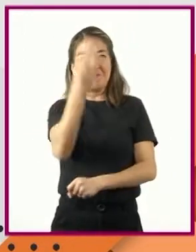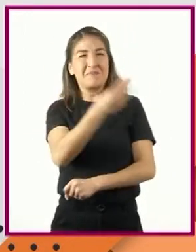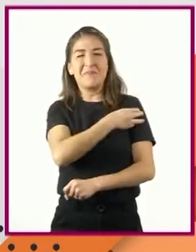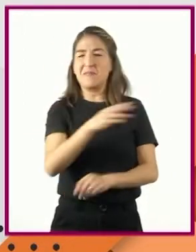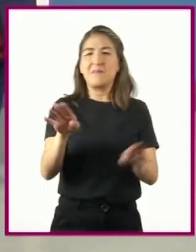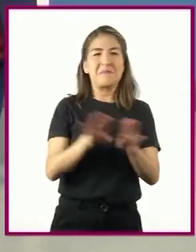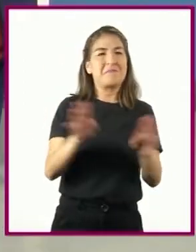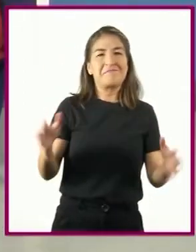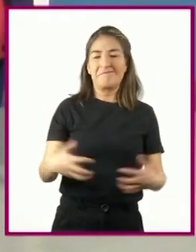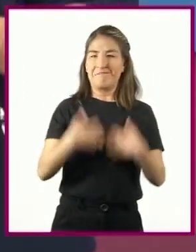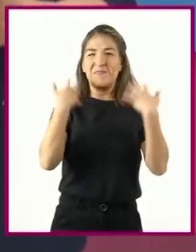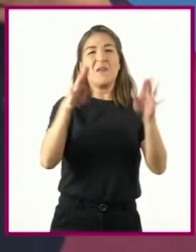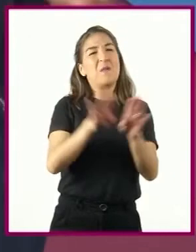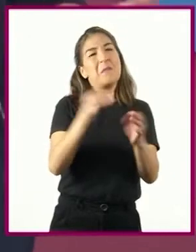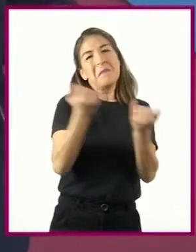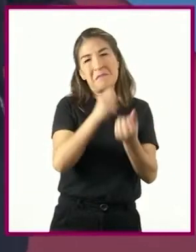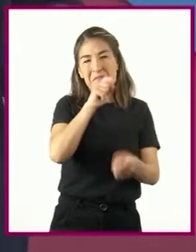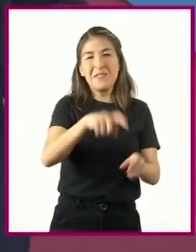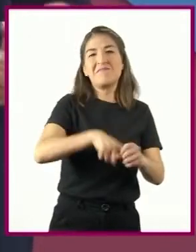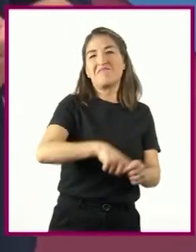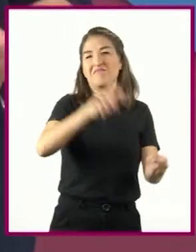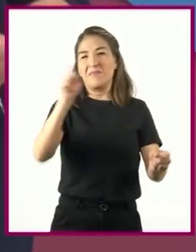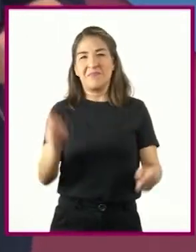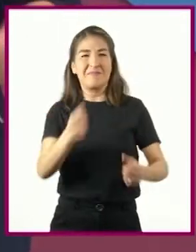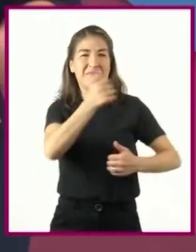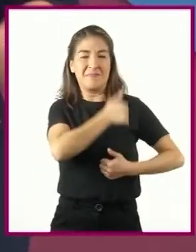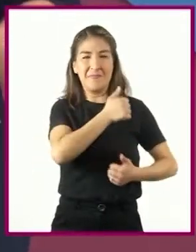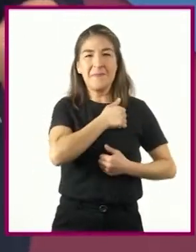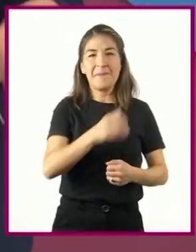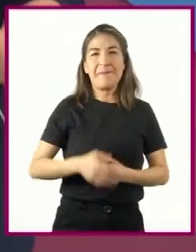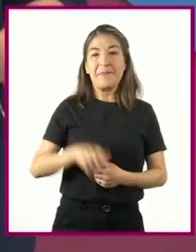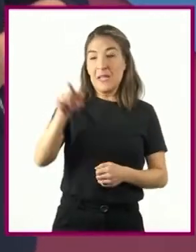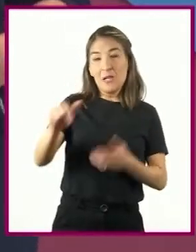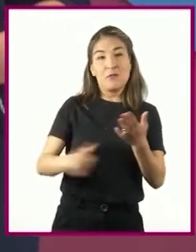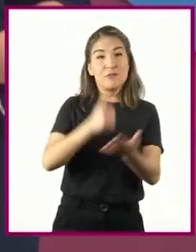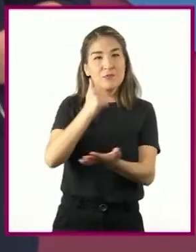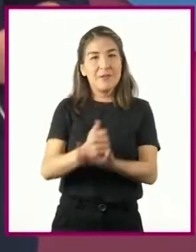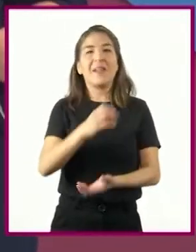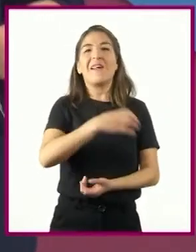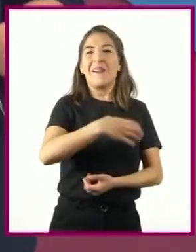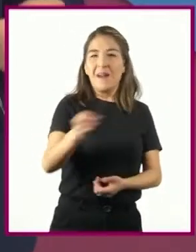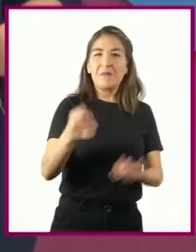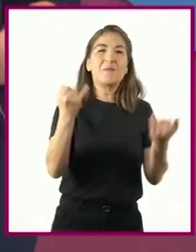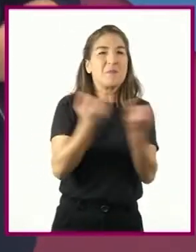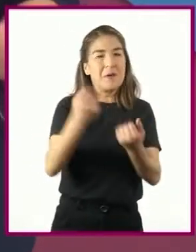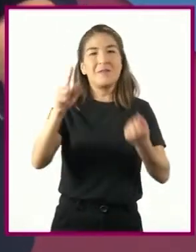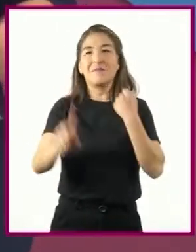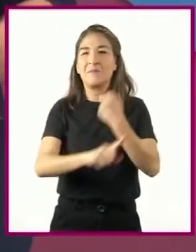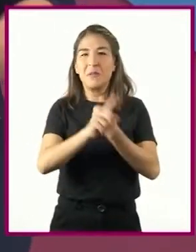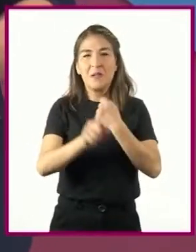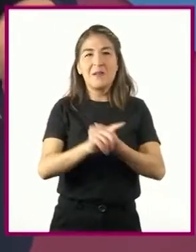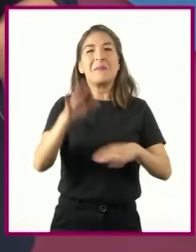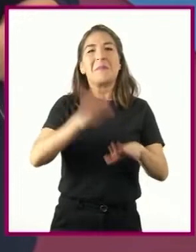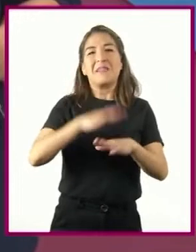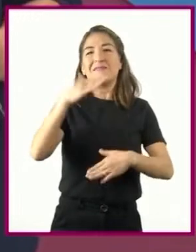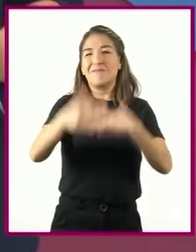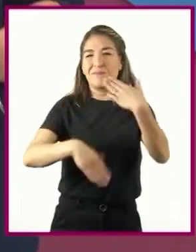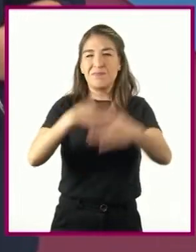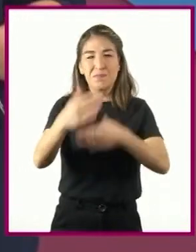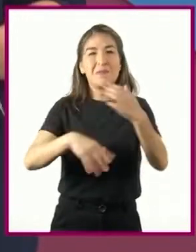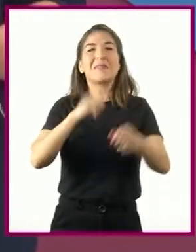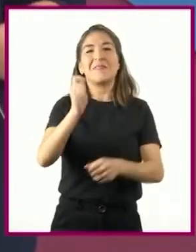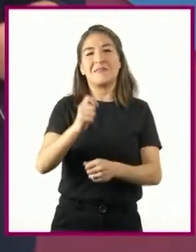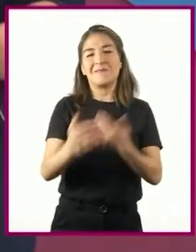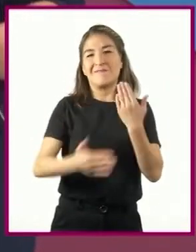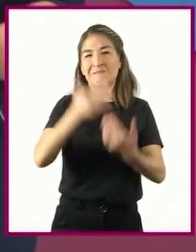del frente. En las ciudades y en el campo, las manifestaciones fueron en aumento por la